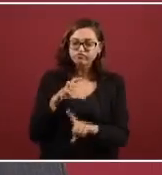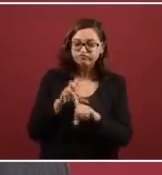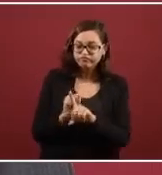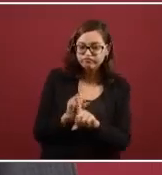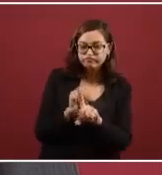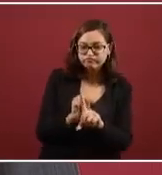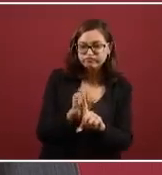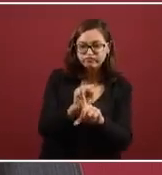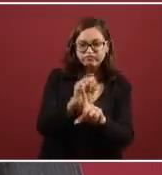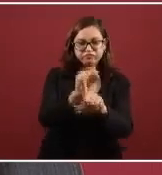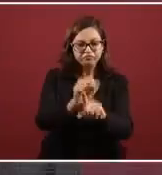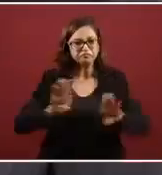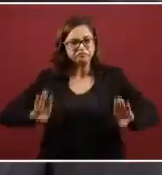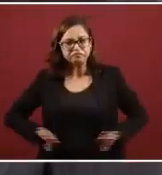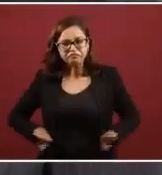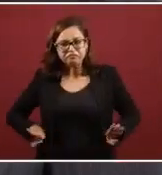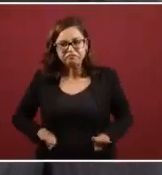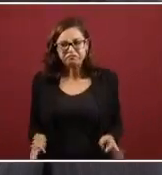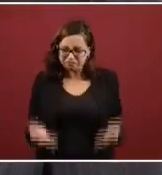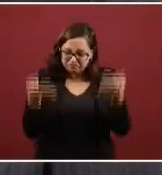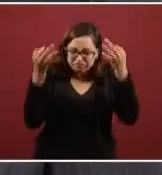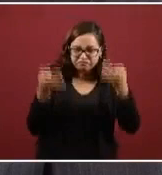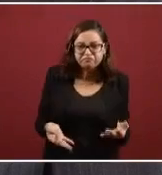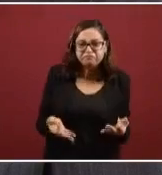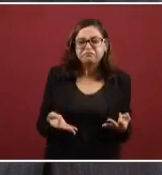cuando hay principios, hay ideales,